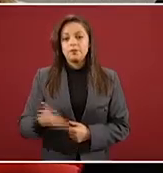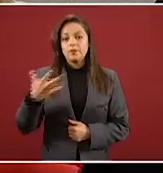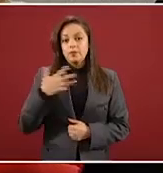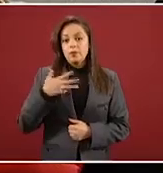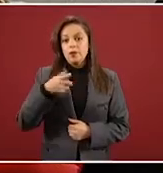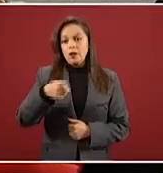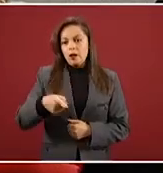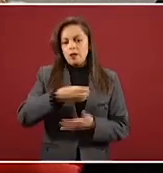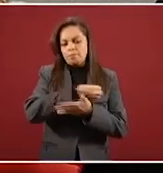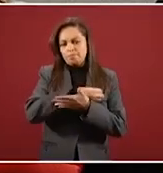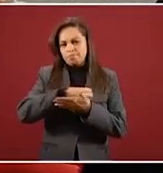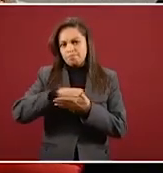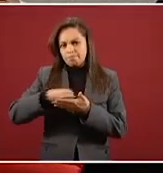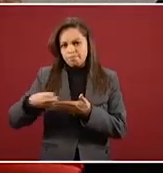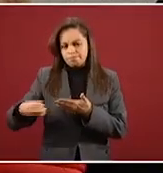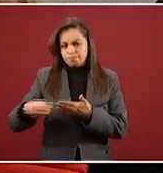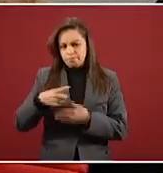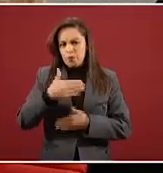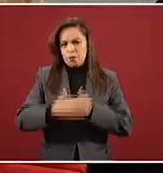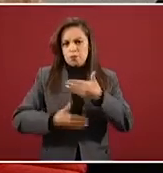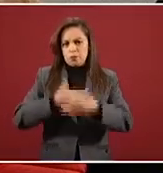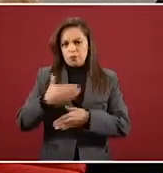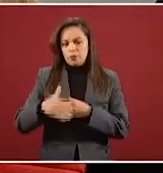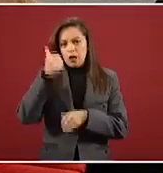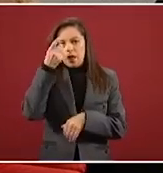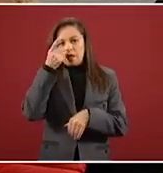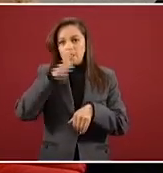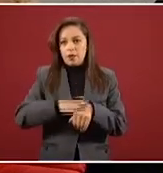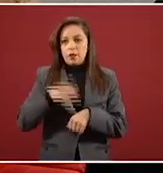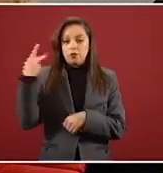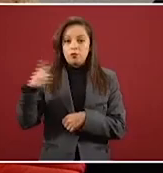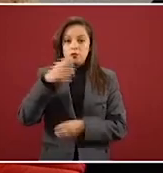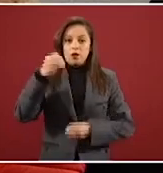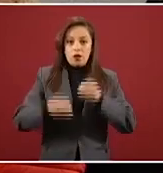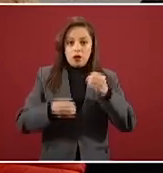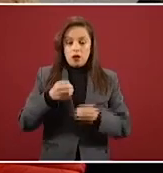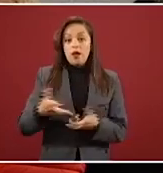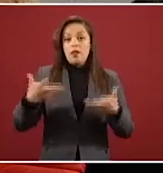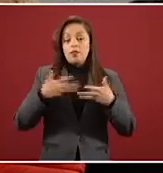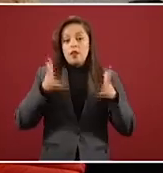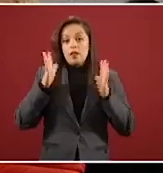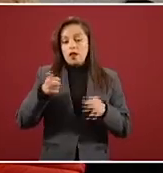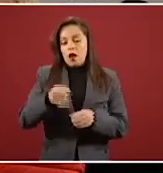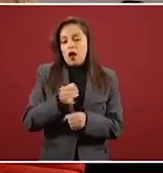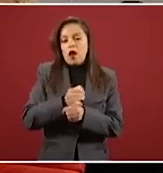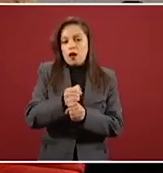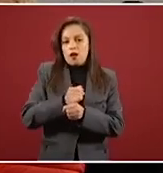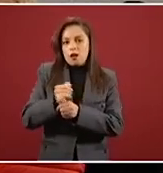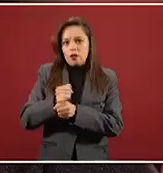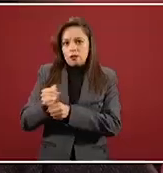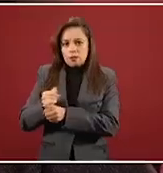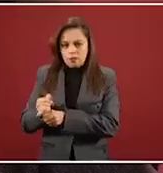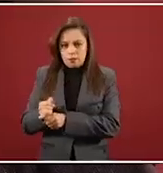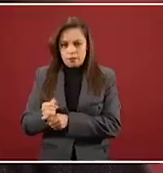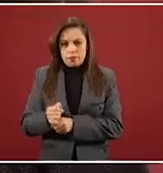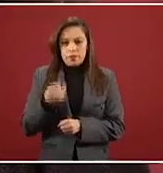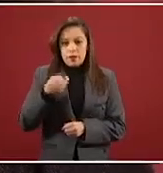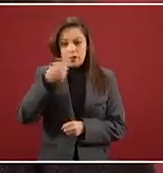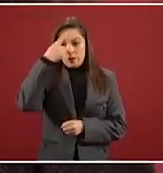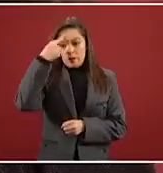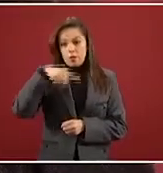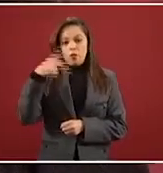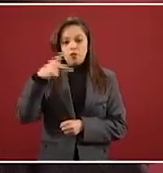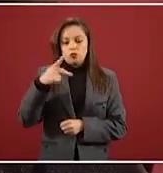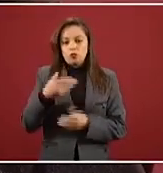se sigue a partir de la sentencia del tribunal. Se ha hecho una investigación, como tiene que proceder, con el órgano interno de control, con